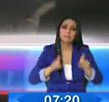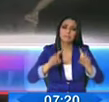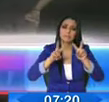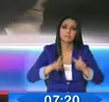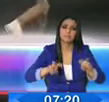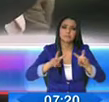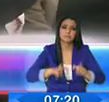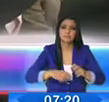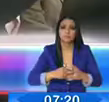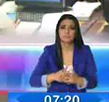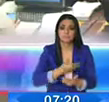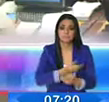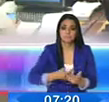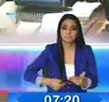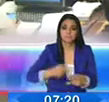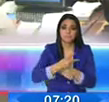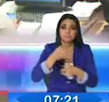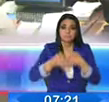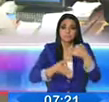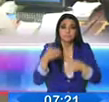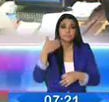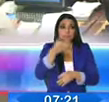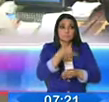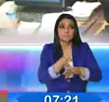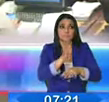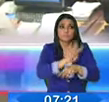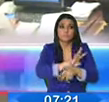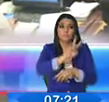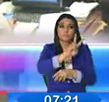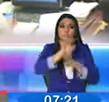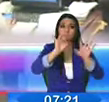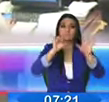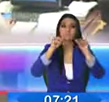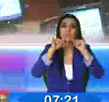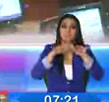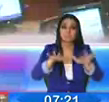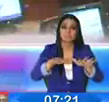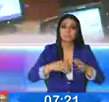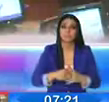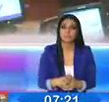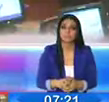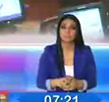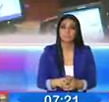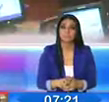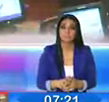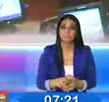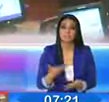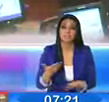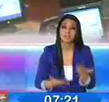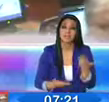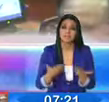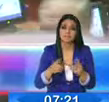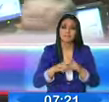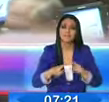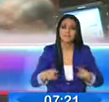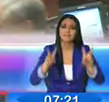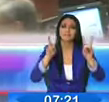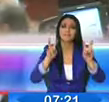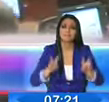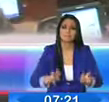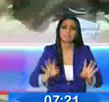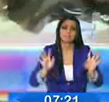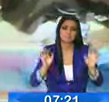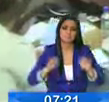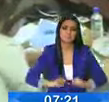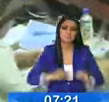consejo de la judicatura deberá acudir a las el próximo 27 de septiembre y no descartó hablar de otros temas y asia medita el